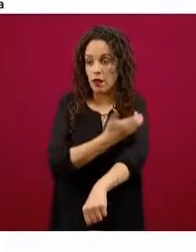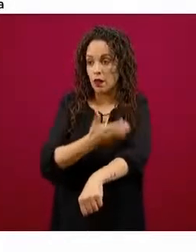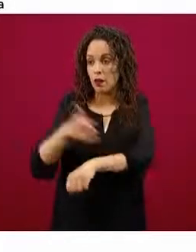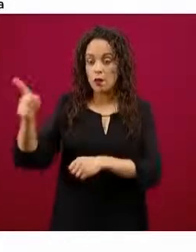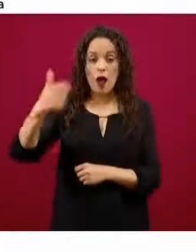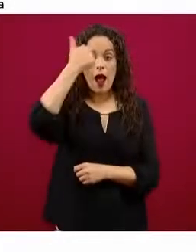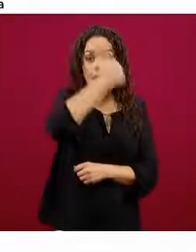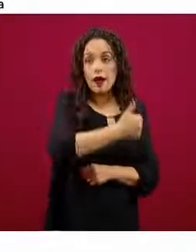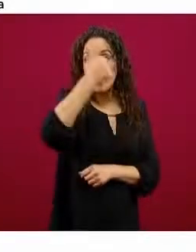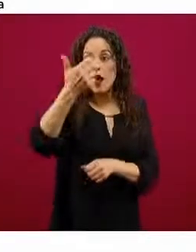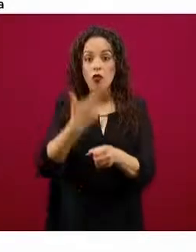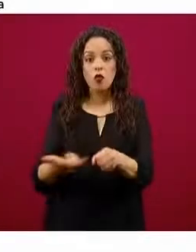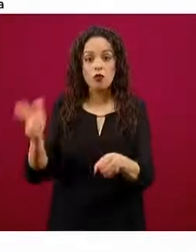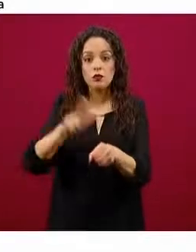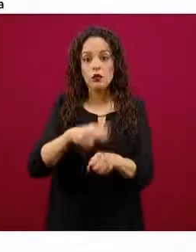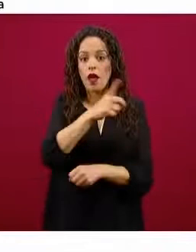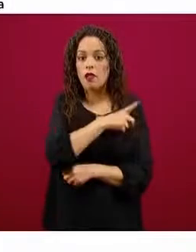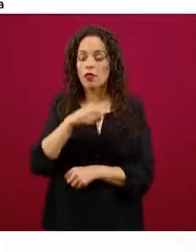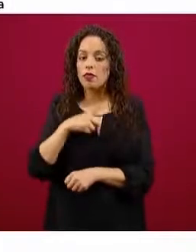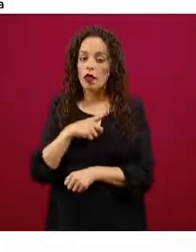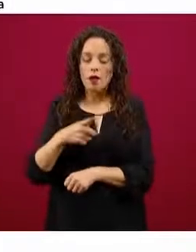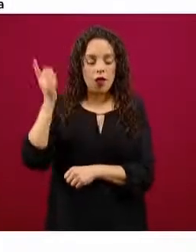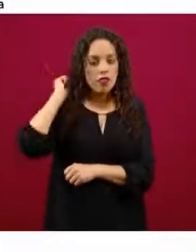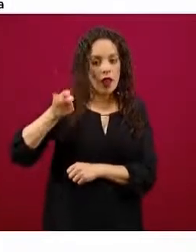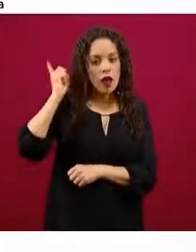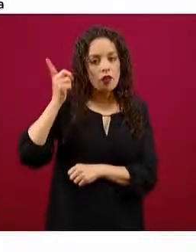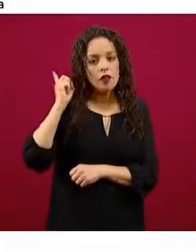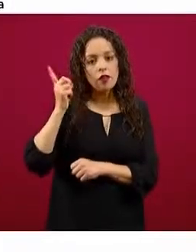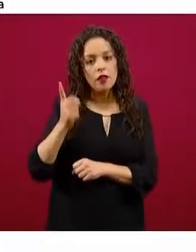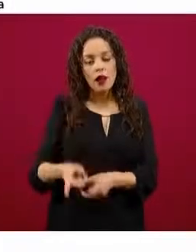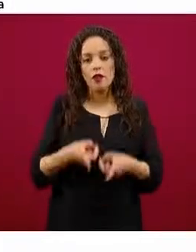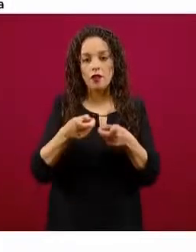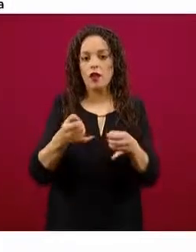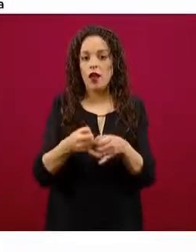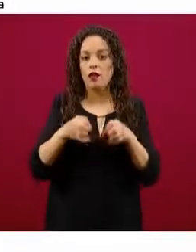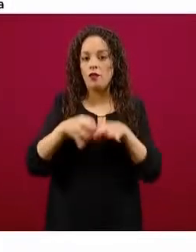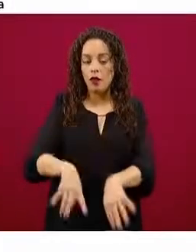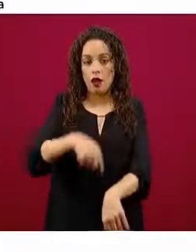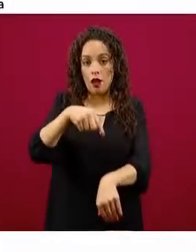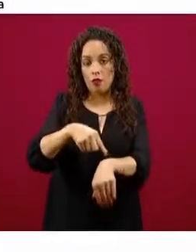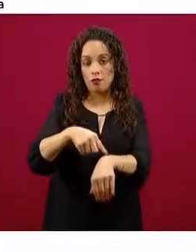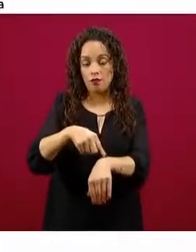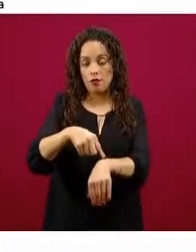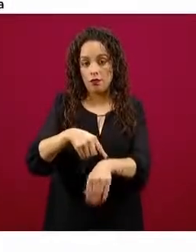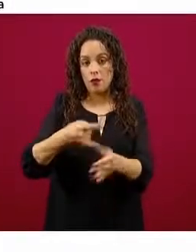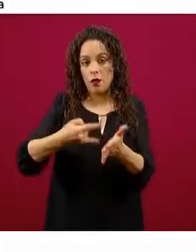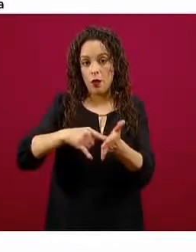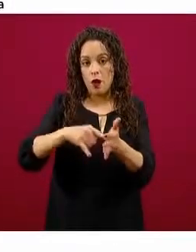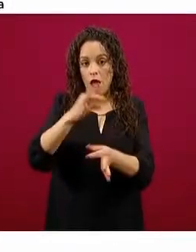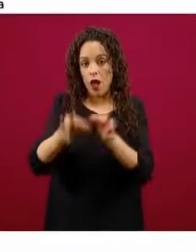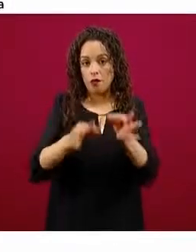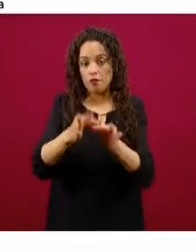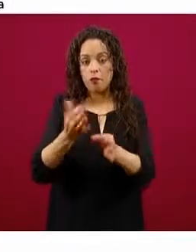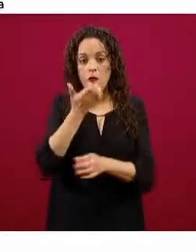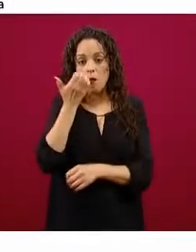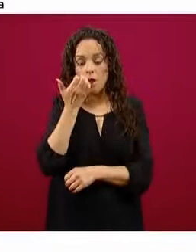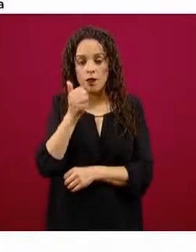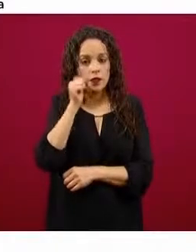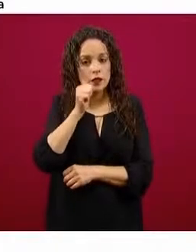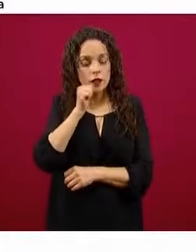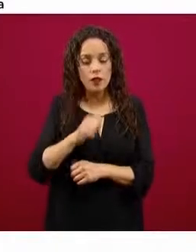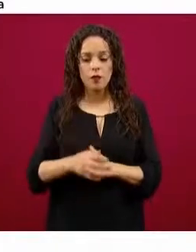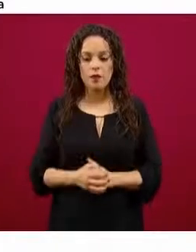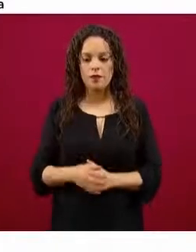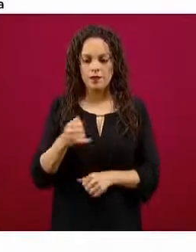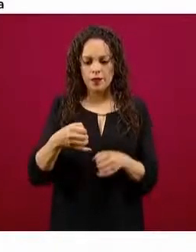los hospitales estar informando todos los días a una hora determinada. Pero nos dimos cuenta que en algún momento como que la información